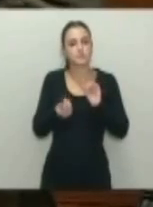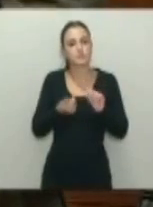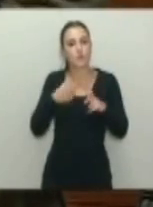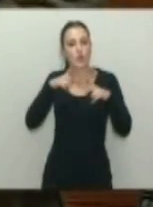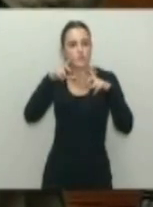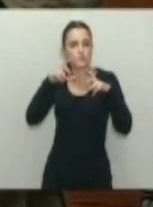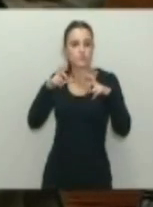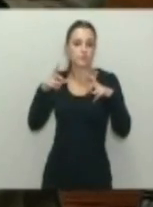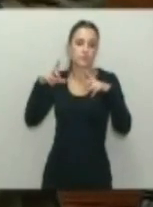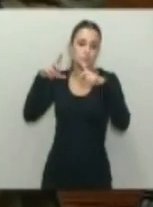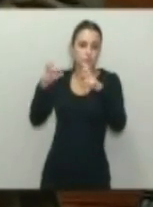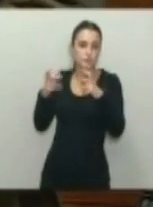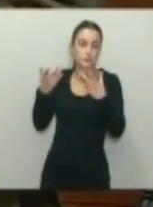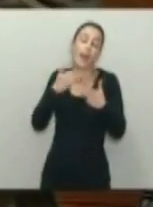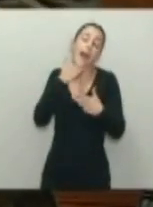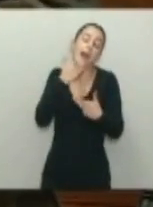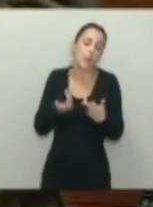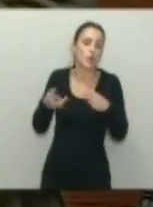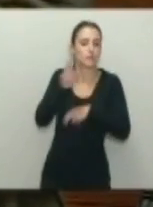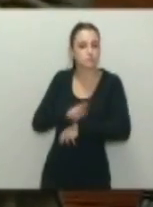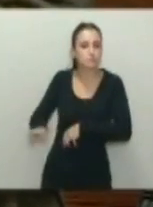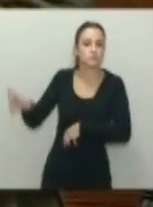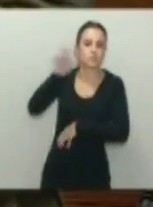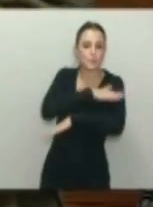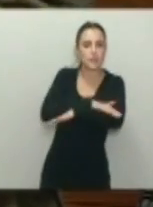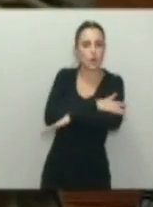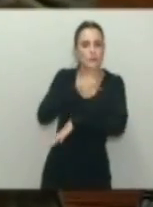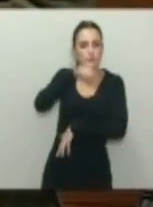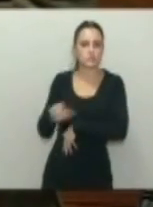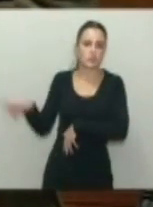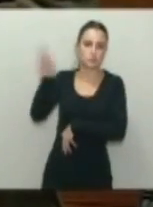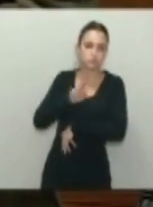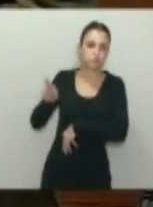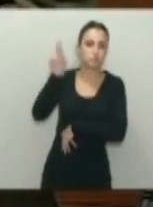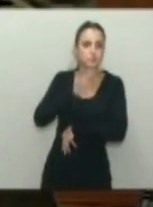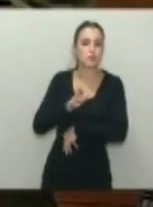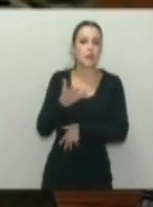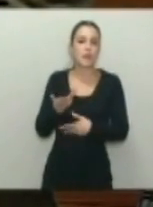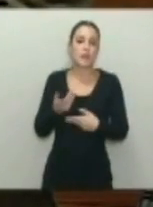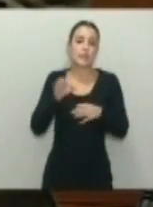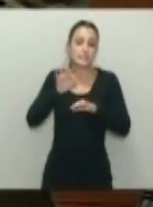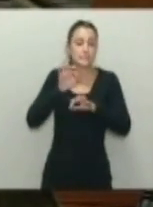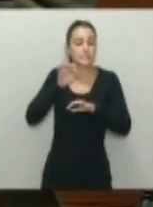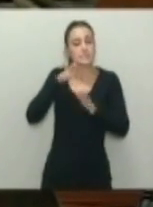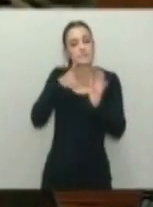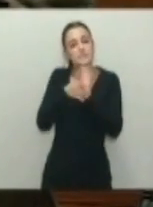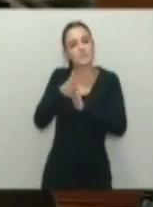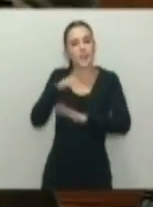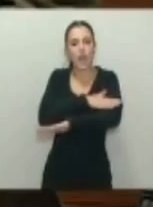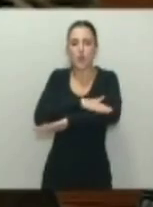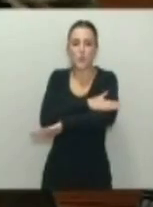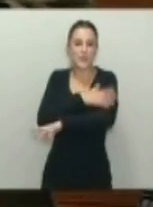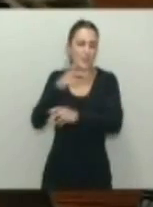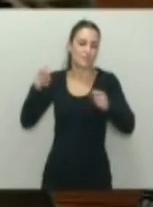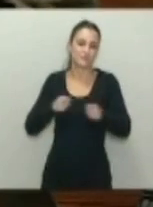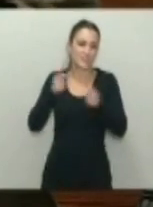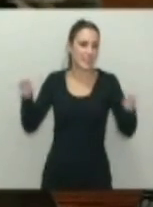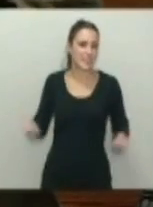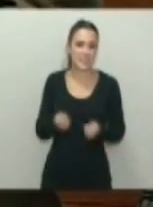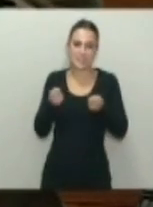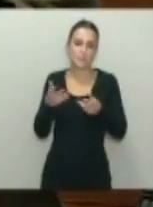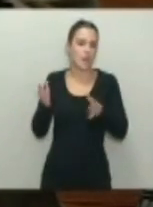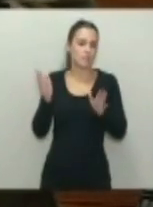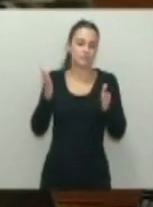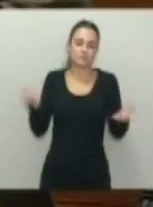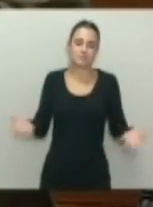foto que se repite de este Gobierno, y que yo creo que se pueden inferir de estos datos también, y es que es un Gobierno al que le falta iniciativa e impulso político,